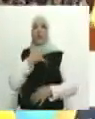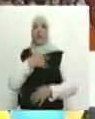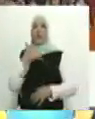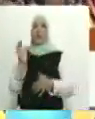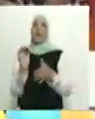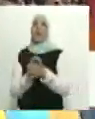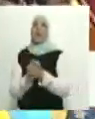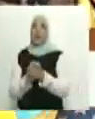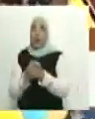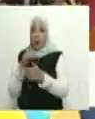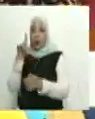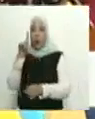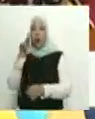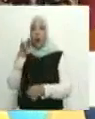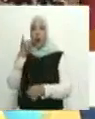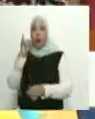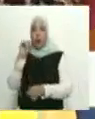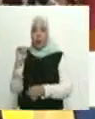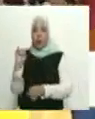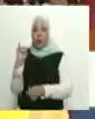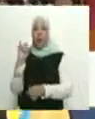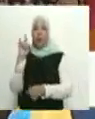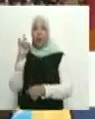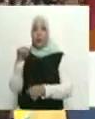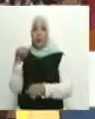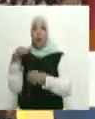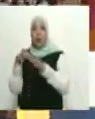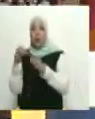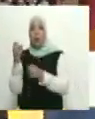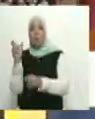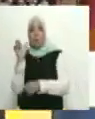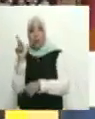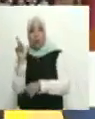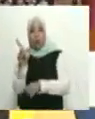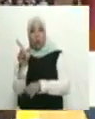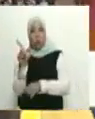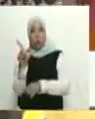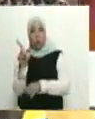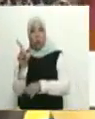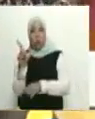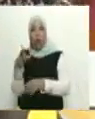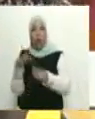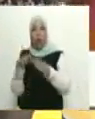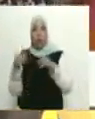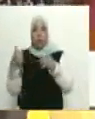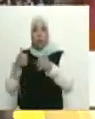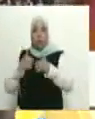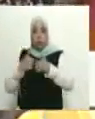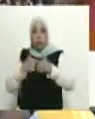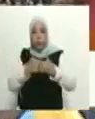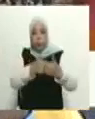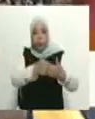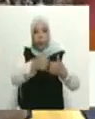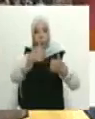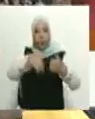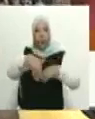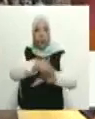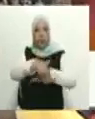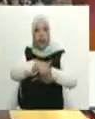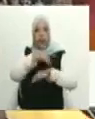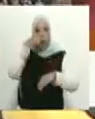compañeros del partido, Francisco, todas y todos, qué emoción caminar junto al pueblo, este